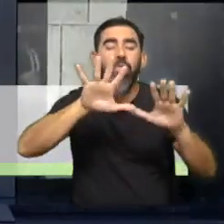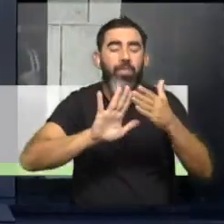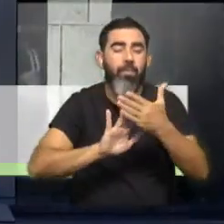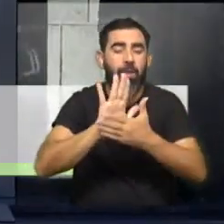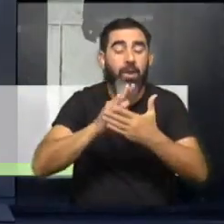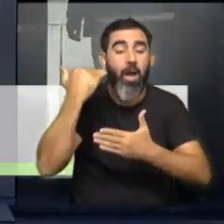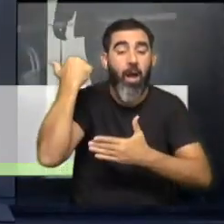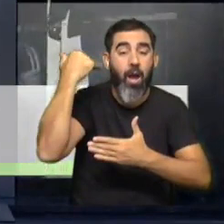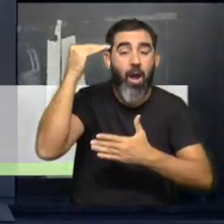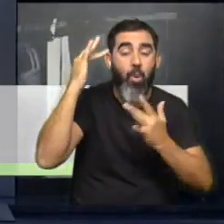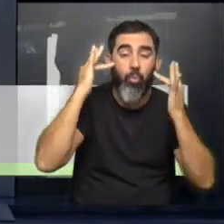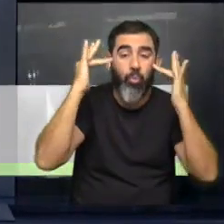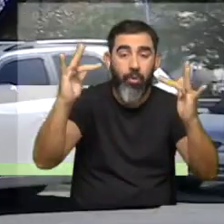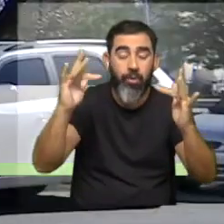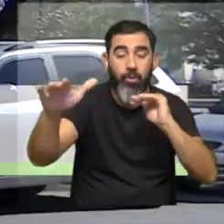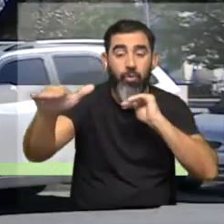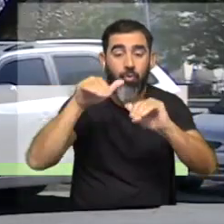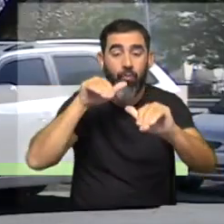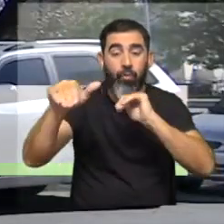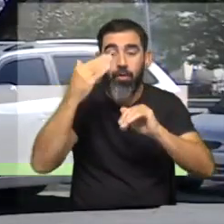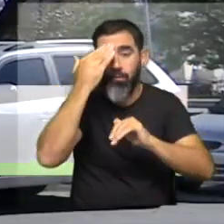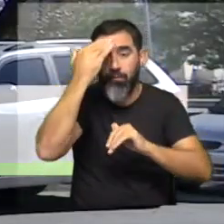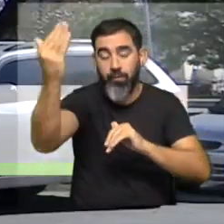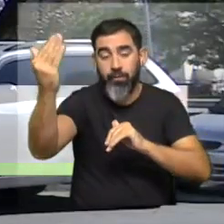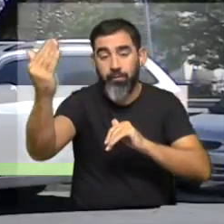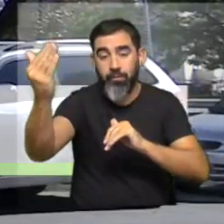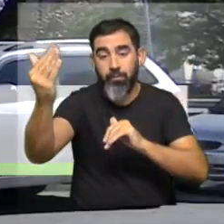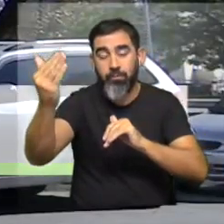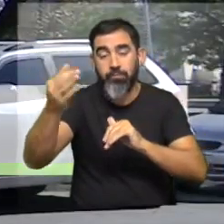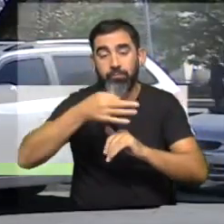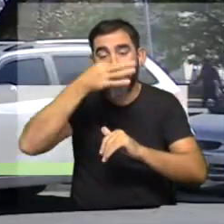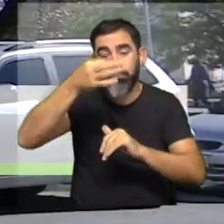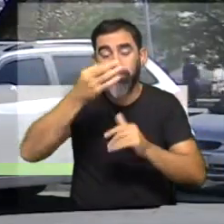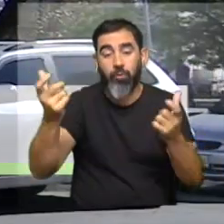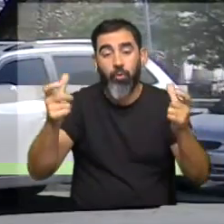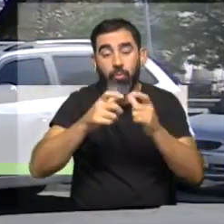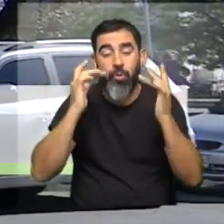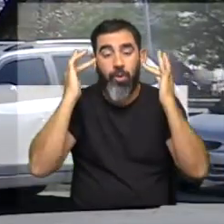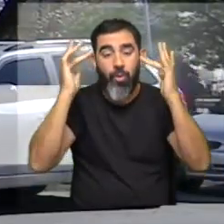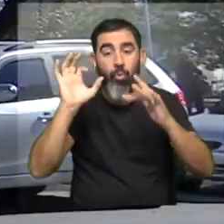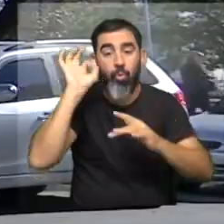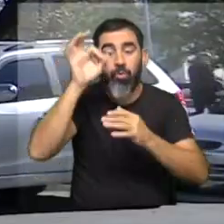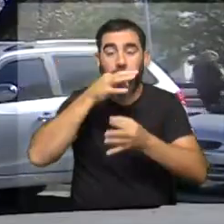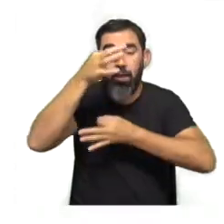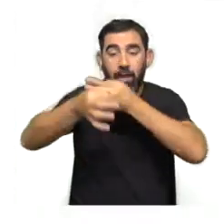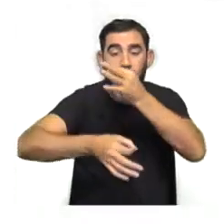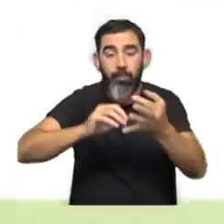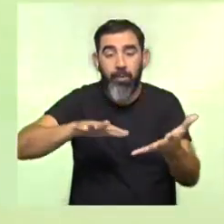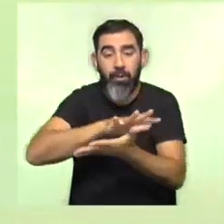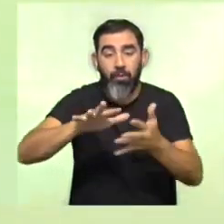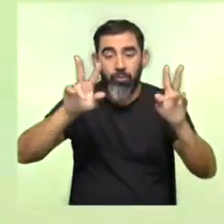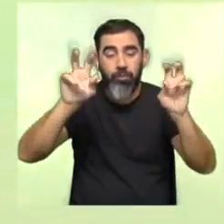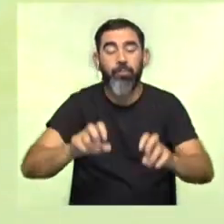las autoridades educativas que fueron convocadas por el Frente Amplio van a comparecer en la Comisión de Educación del Senado para dar explicaciones sobre este